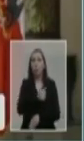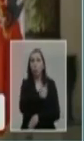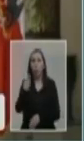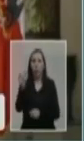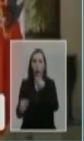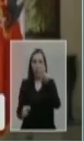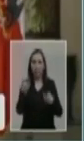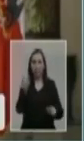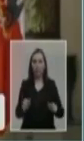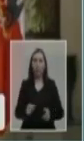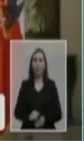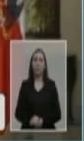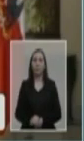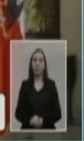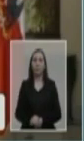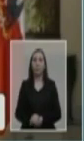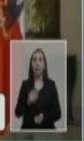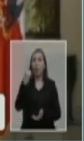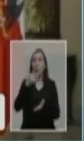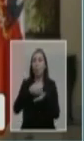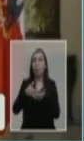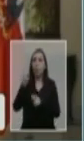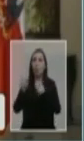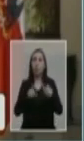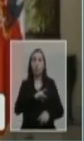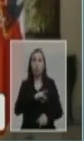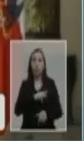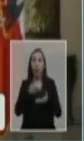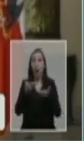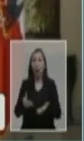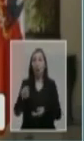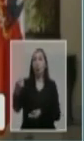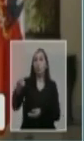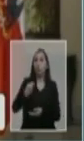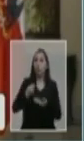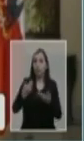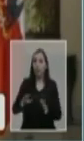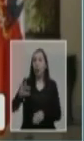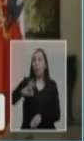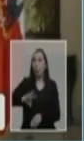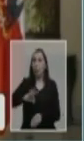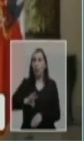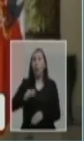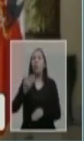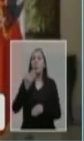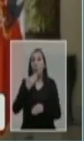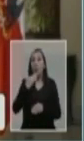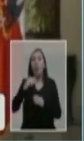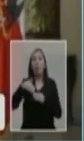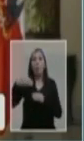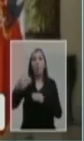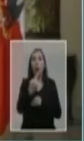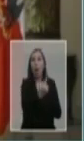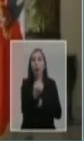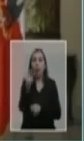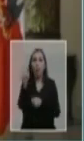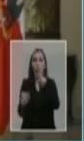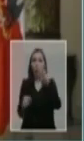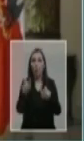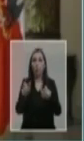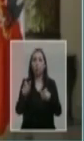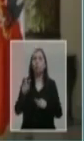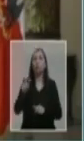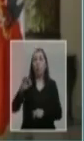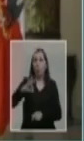que podría recibir esa propuesta de Gabriel Boric, una propuesta del Ejecutivo que forma parte, digamos, de estas promesas que él había